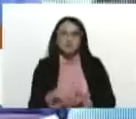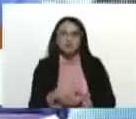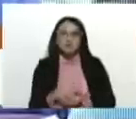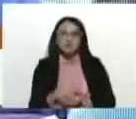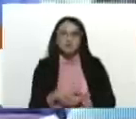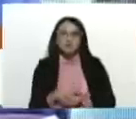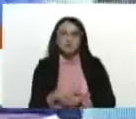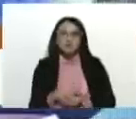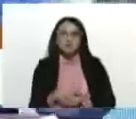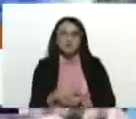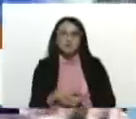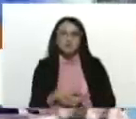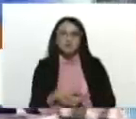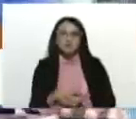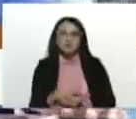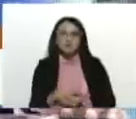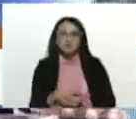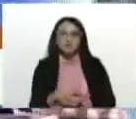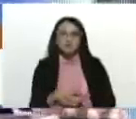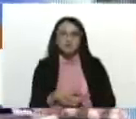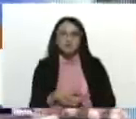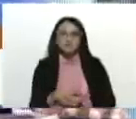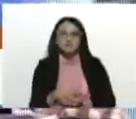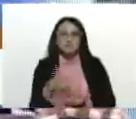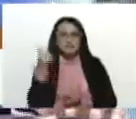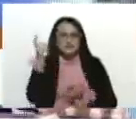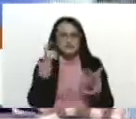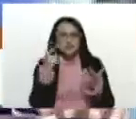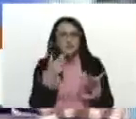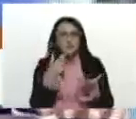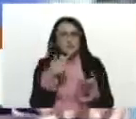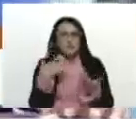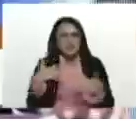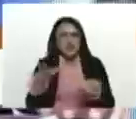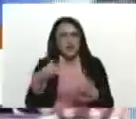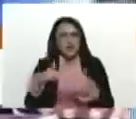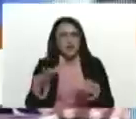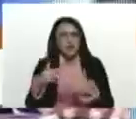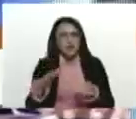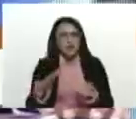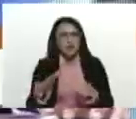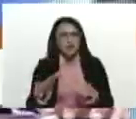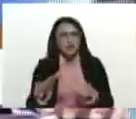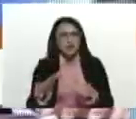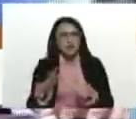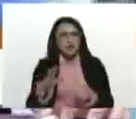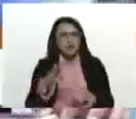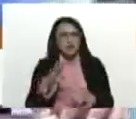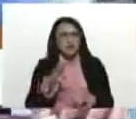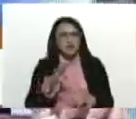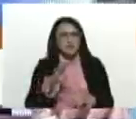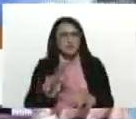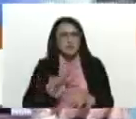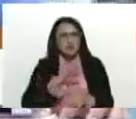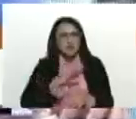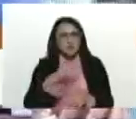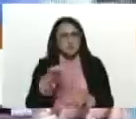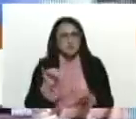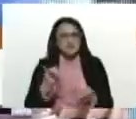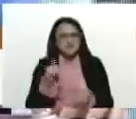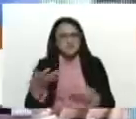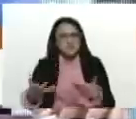la la máxima del comandante Chávez Deja que se cocinen en su propia salsa